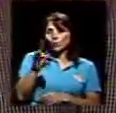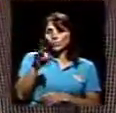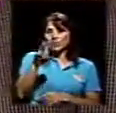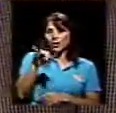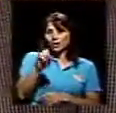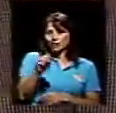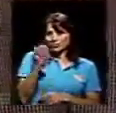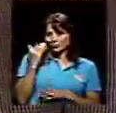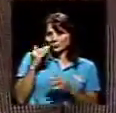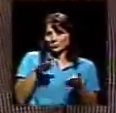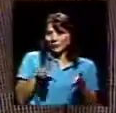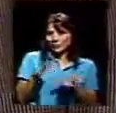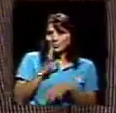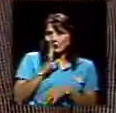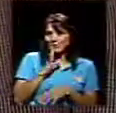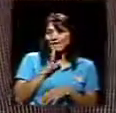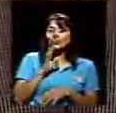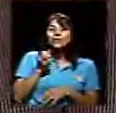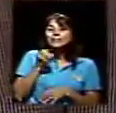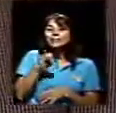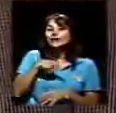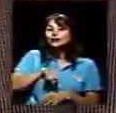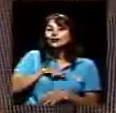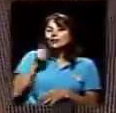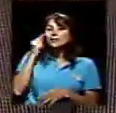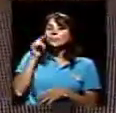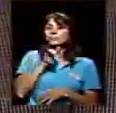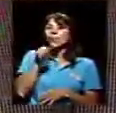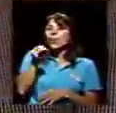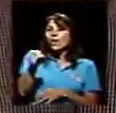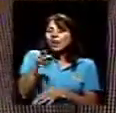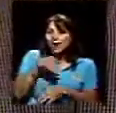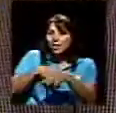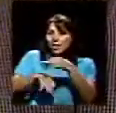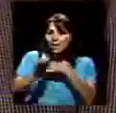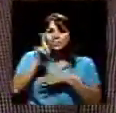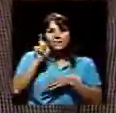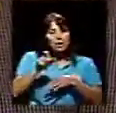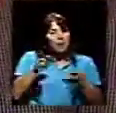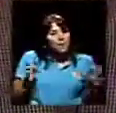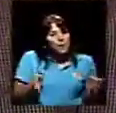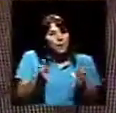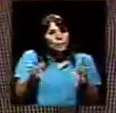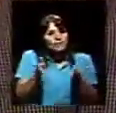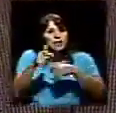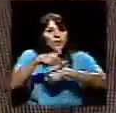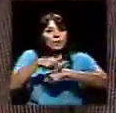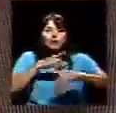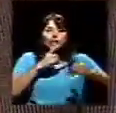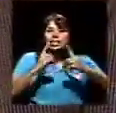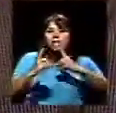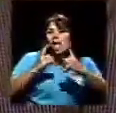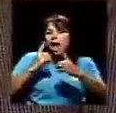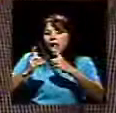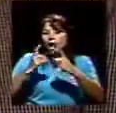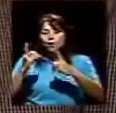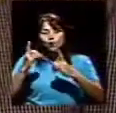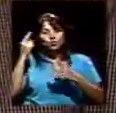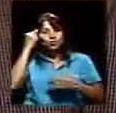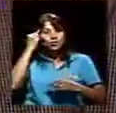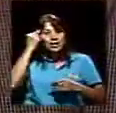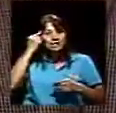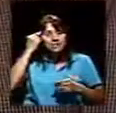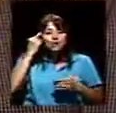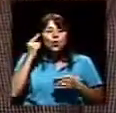propiciar condiciones de diálogo, de conversación, de reflexión colegiada en la Asamblea,